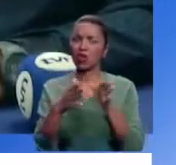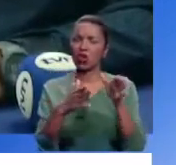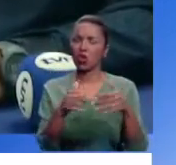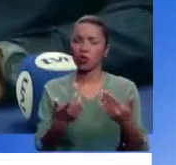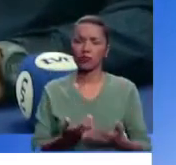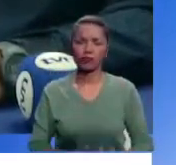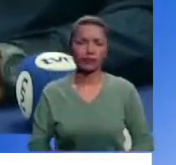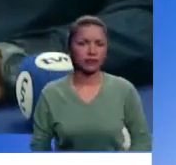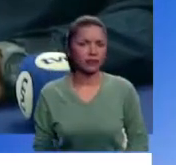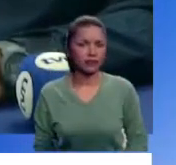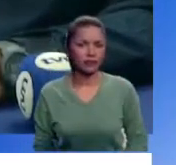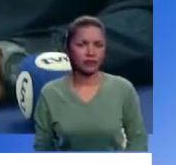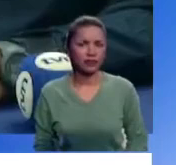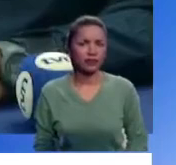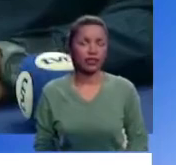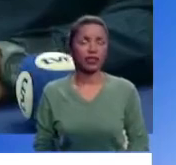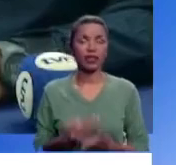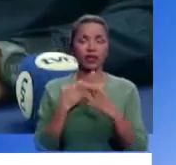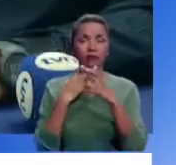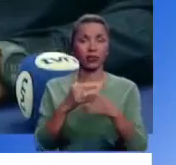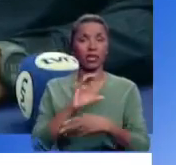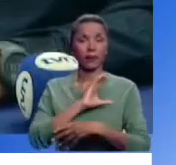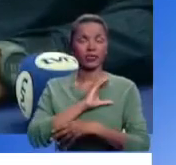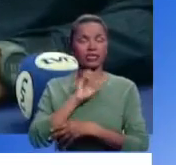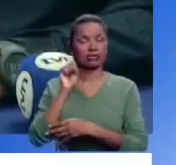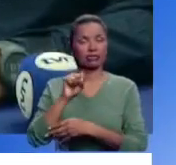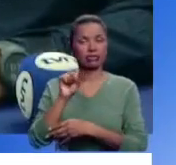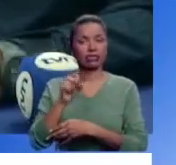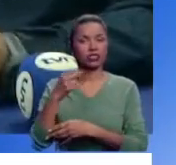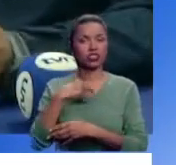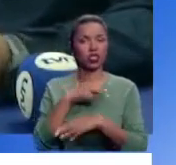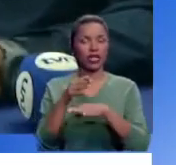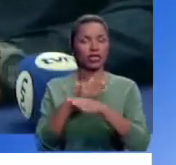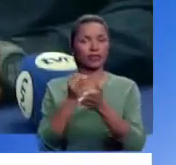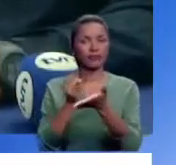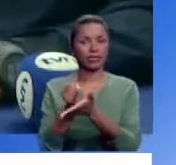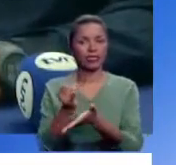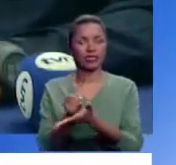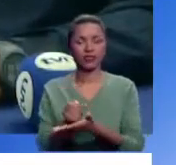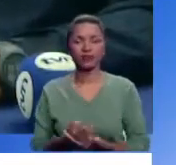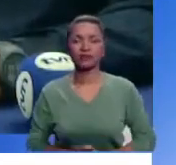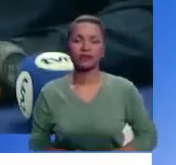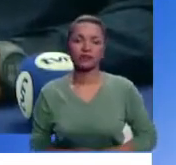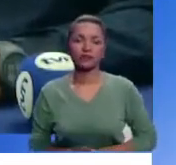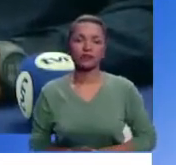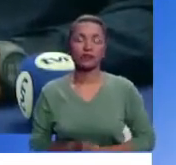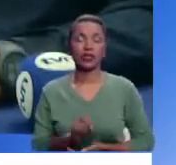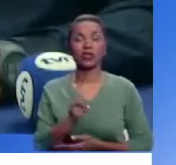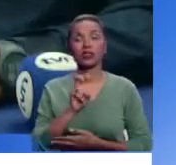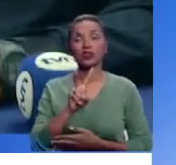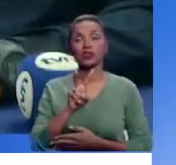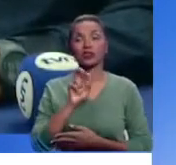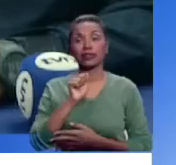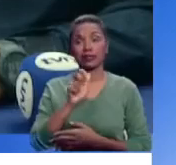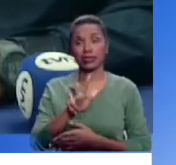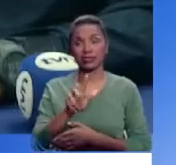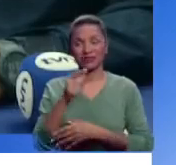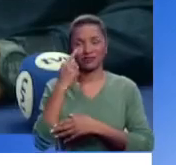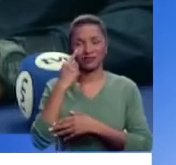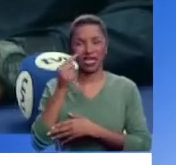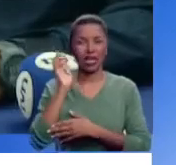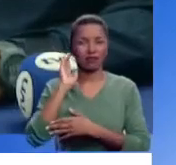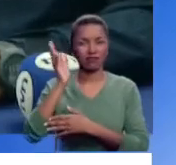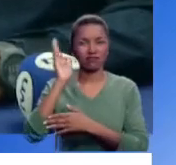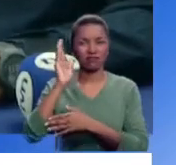los Lagos? Sí, efectivamente, a través de las investigaciones que se han desarrollado. 12 mediodía, 13 minutos. Conferencia de prensa que se